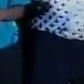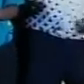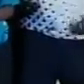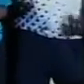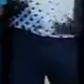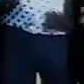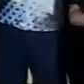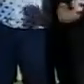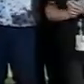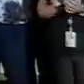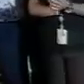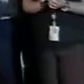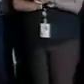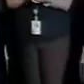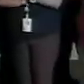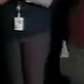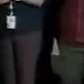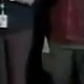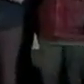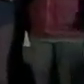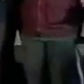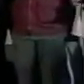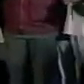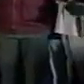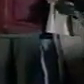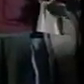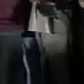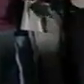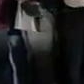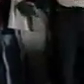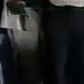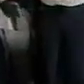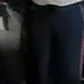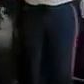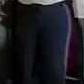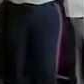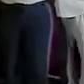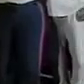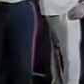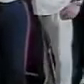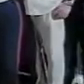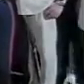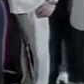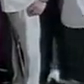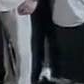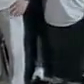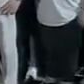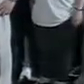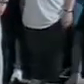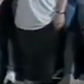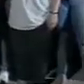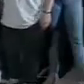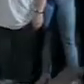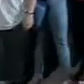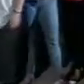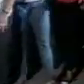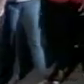ministra que está aquí presente al licenciado también de la Policía Municipal